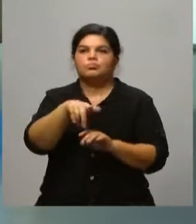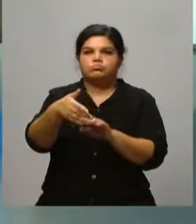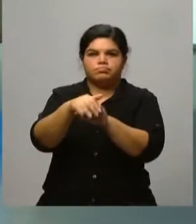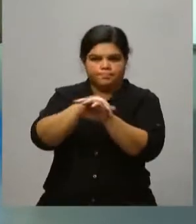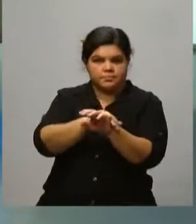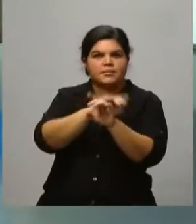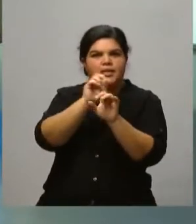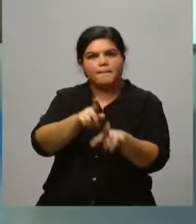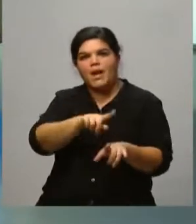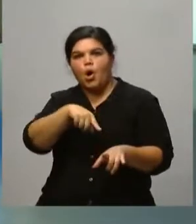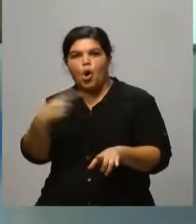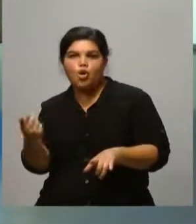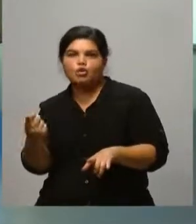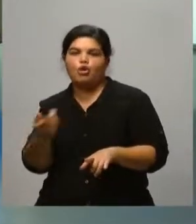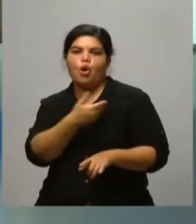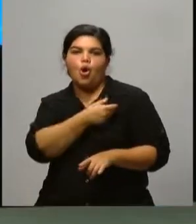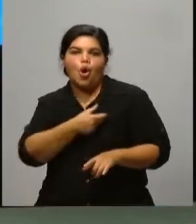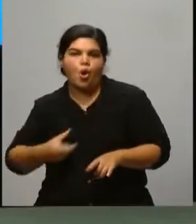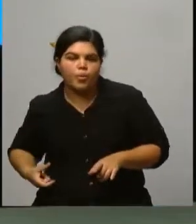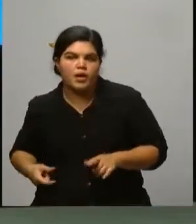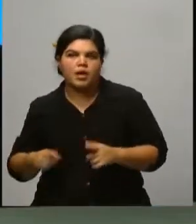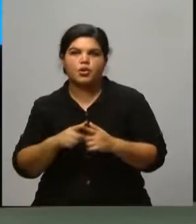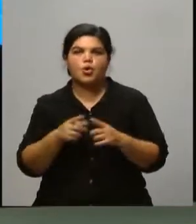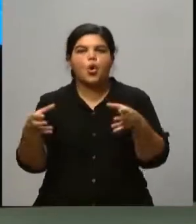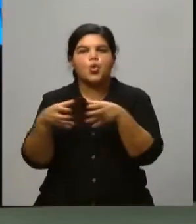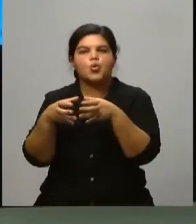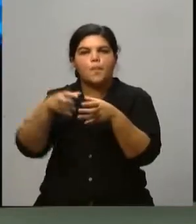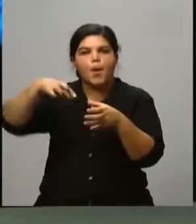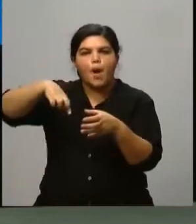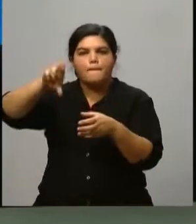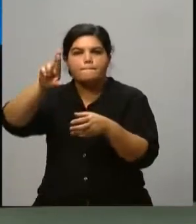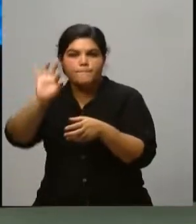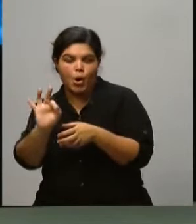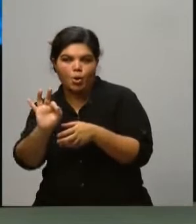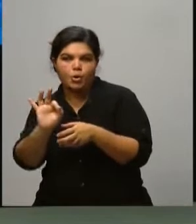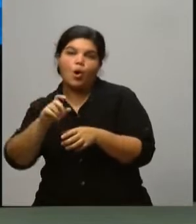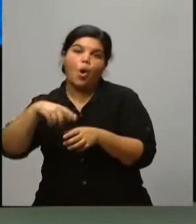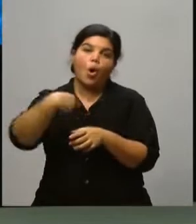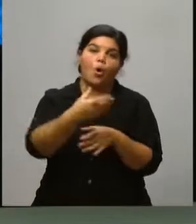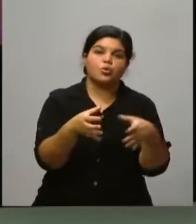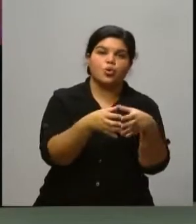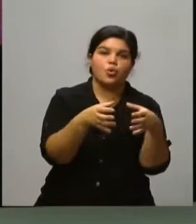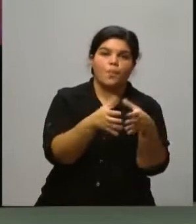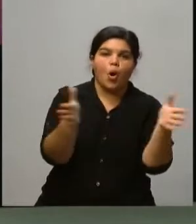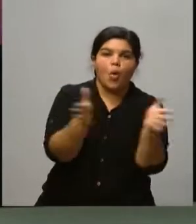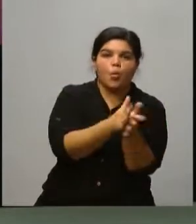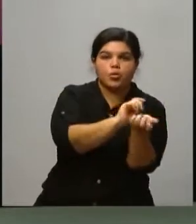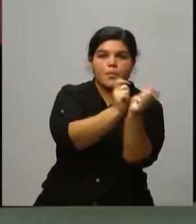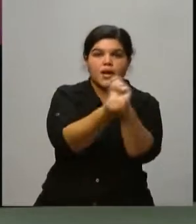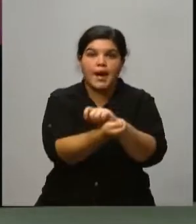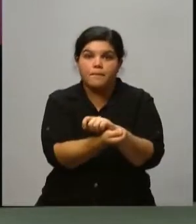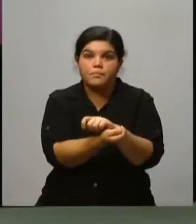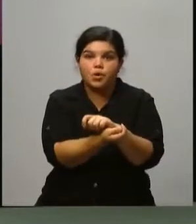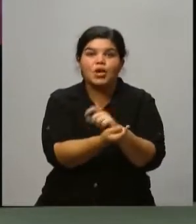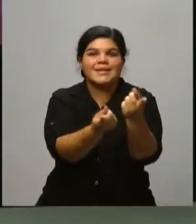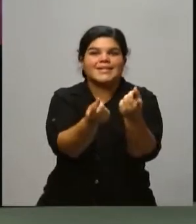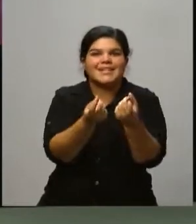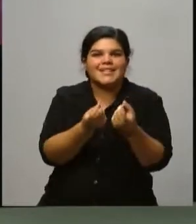pésimas decisiones que tuvo que asumir. Y bueno, eso después le tuvo sus consecuencias